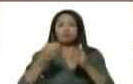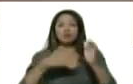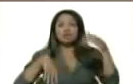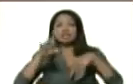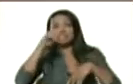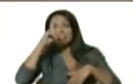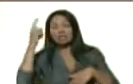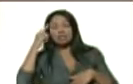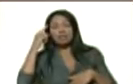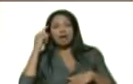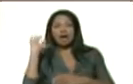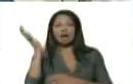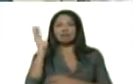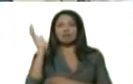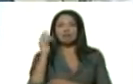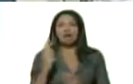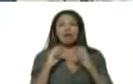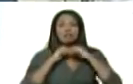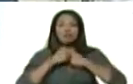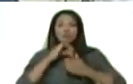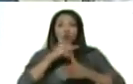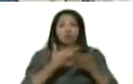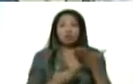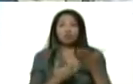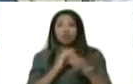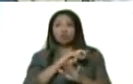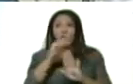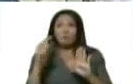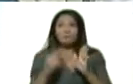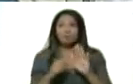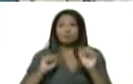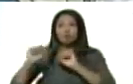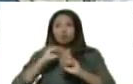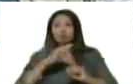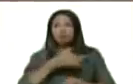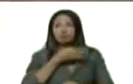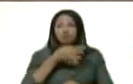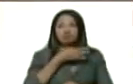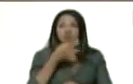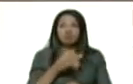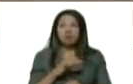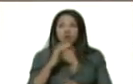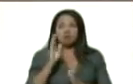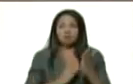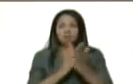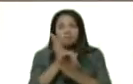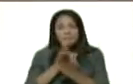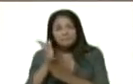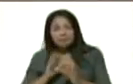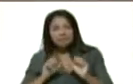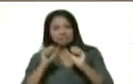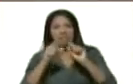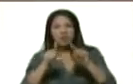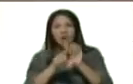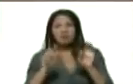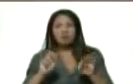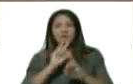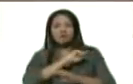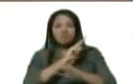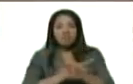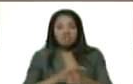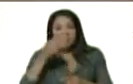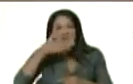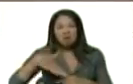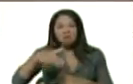días, Aristóbulo, con proyecto concreto, movimientos sociales, las columnas de avance y fortalecer al